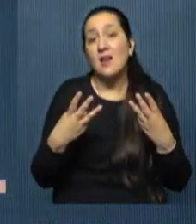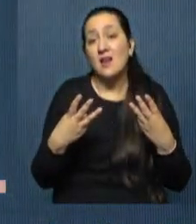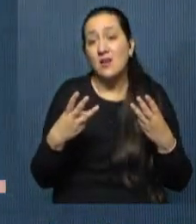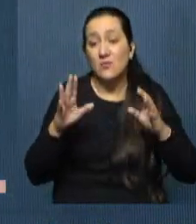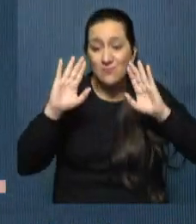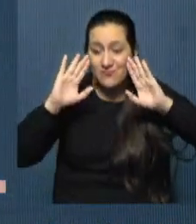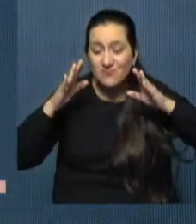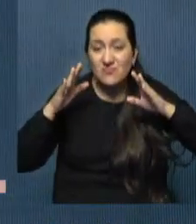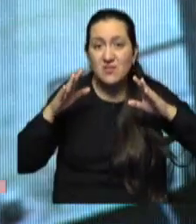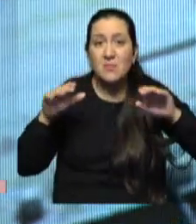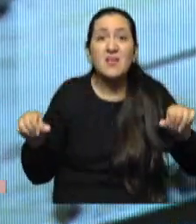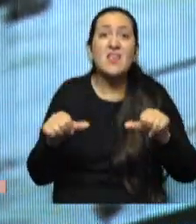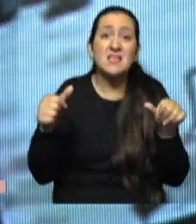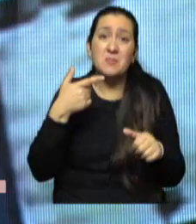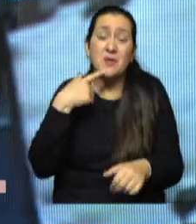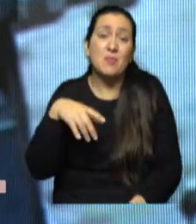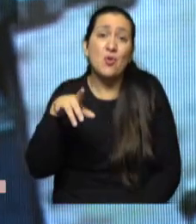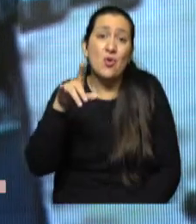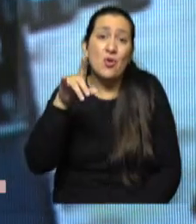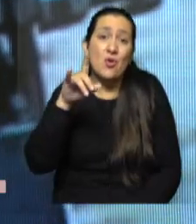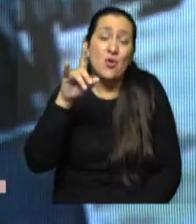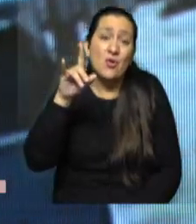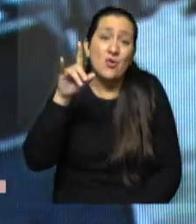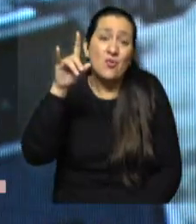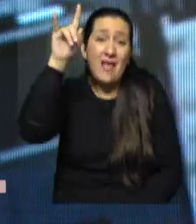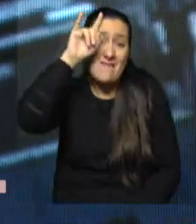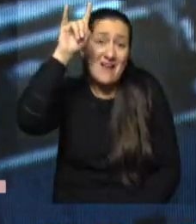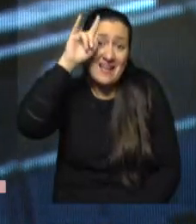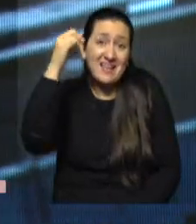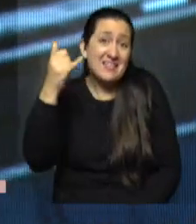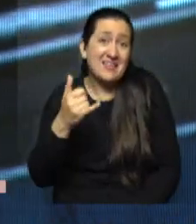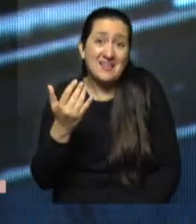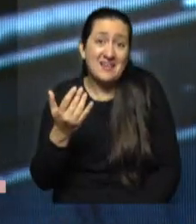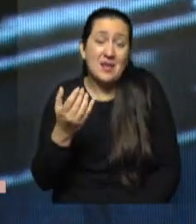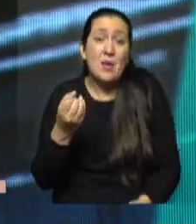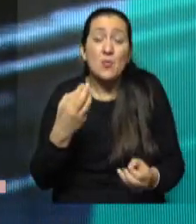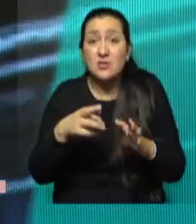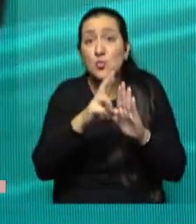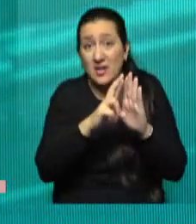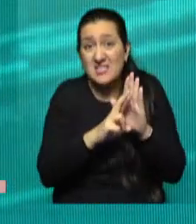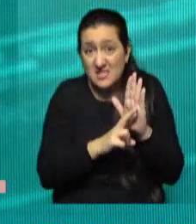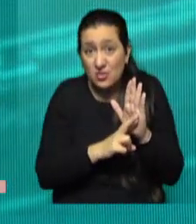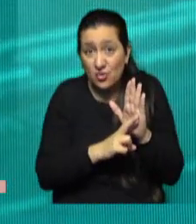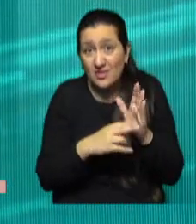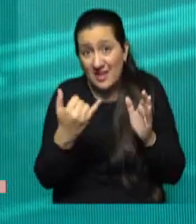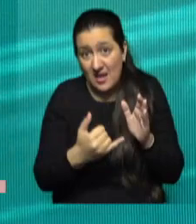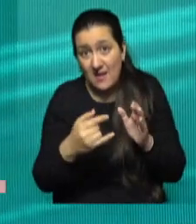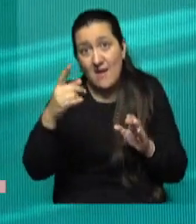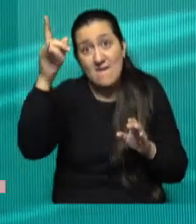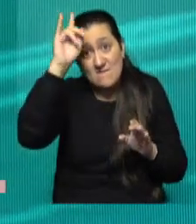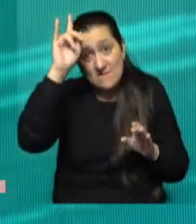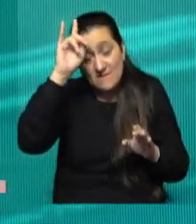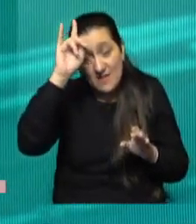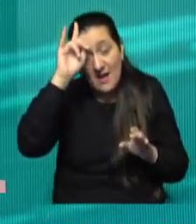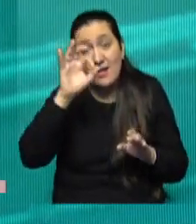qué hacen con las vacas que tienen porque tienen que tenerlas este Las ovejas que hacen las tienen que terminar vendiendo y se van del